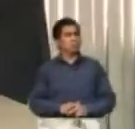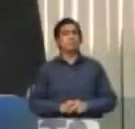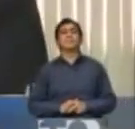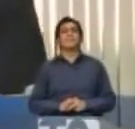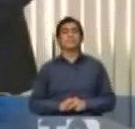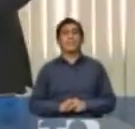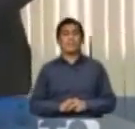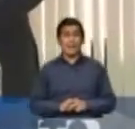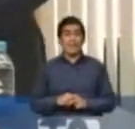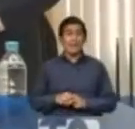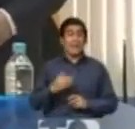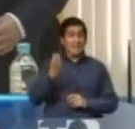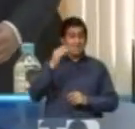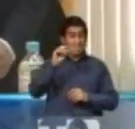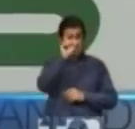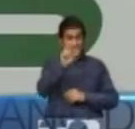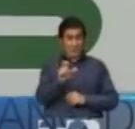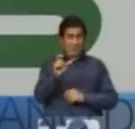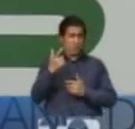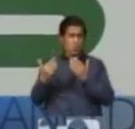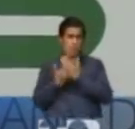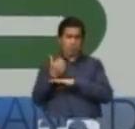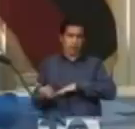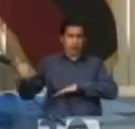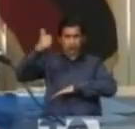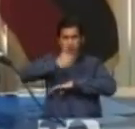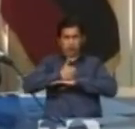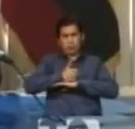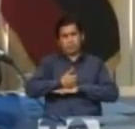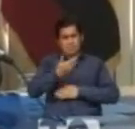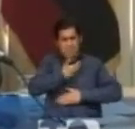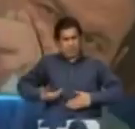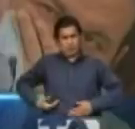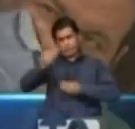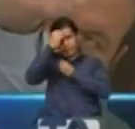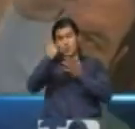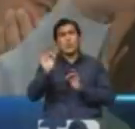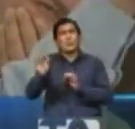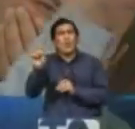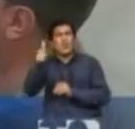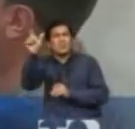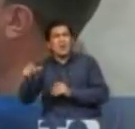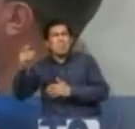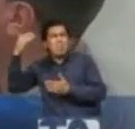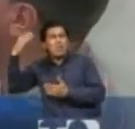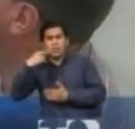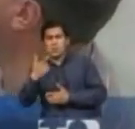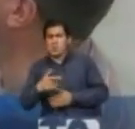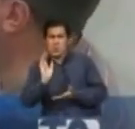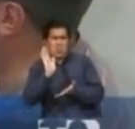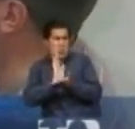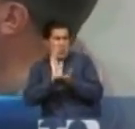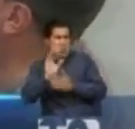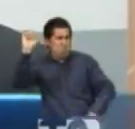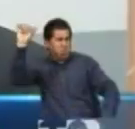Cinco semanas después de su nombramiento, el presidente del Consejo Directivo del IES respondió a las declaraciones del secretario de la Política, que dijo que la institución